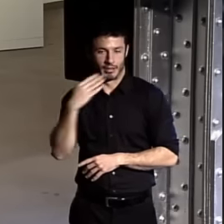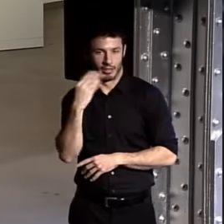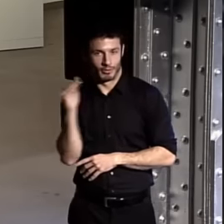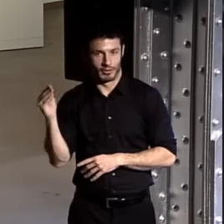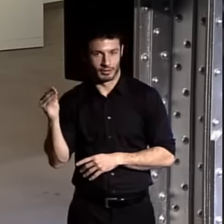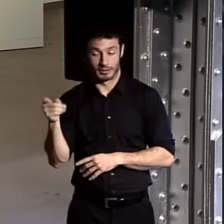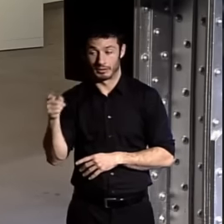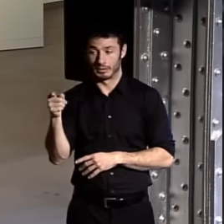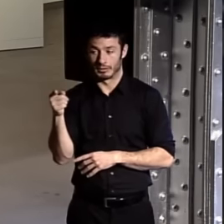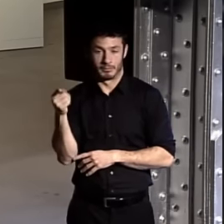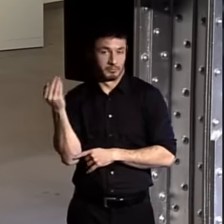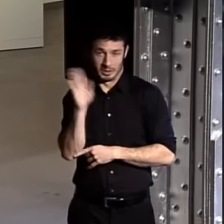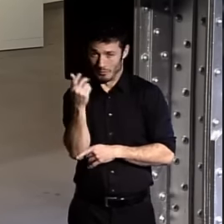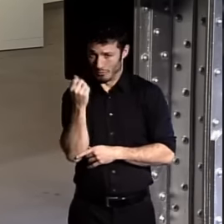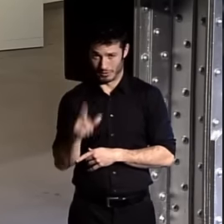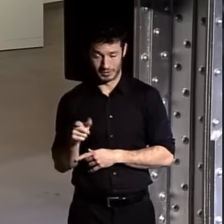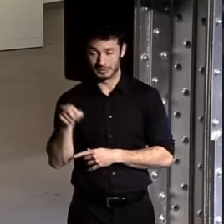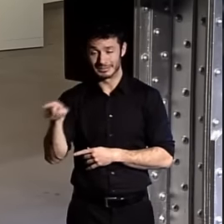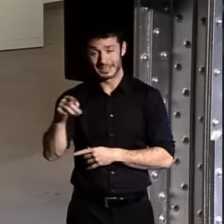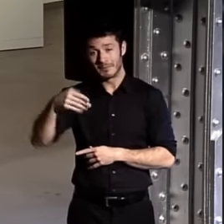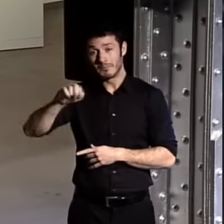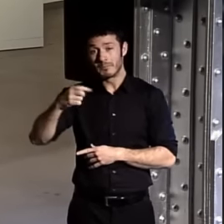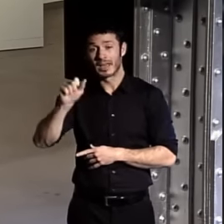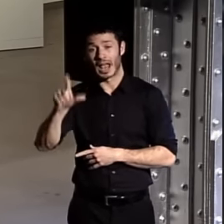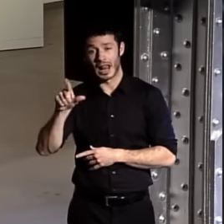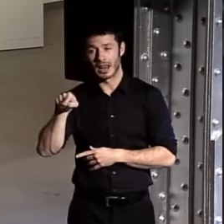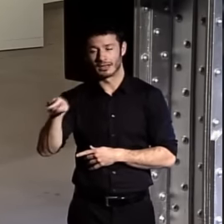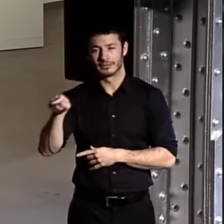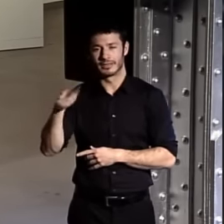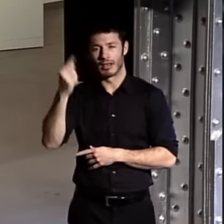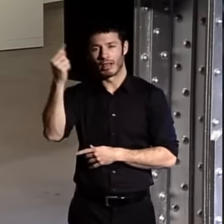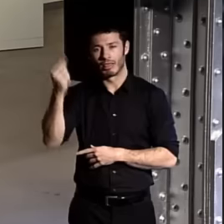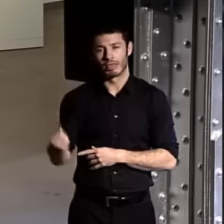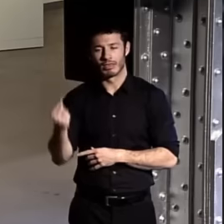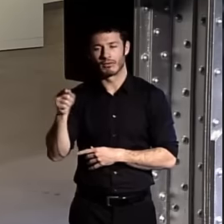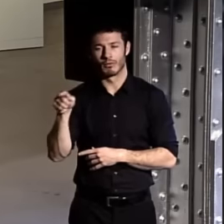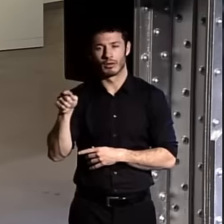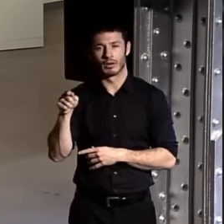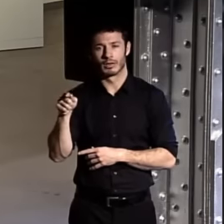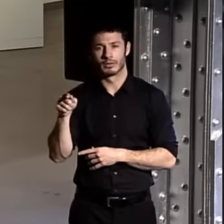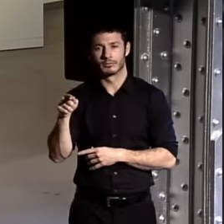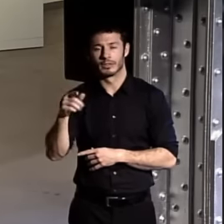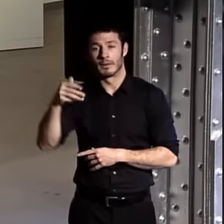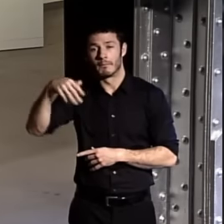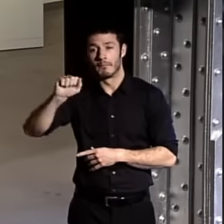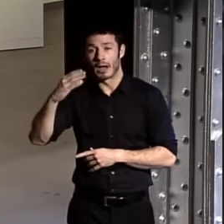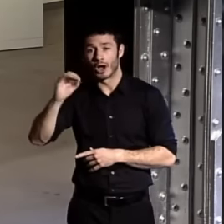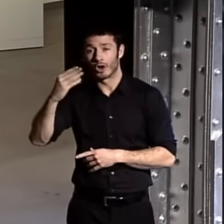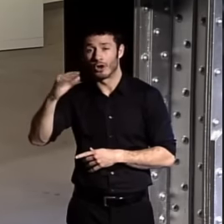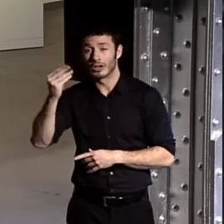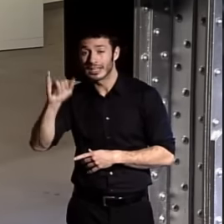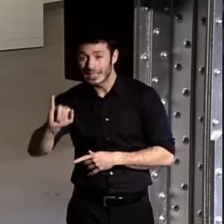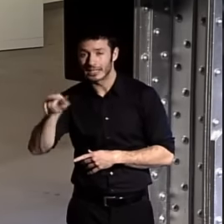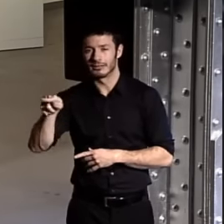ninguna ninguna presentación no pero Miguel eh es el dibujante por ejemplo de un personaje mítico como como es makoki habría